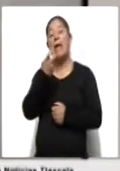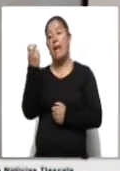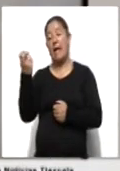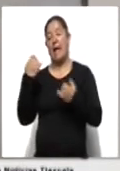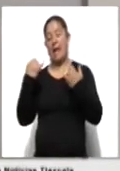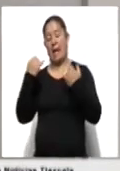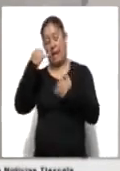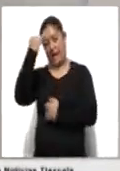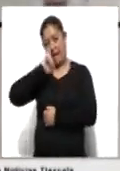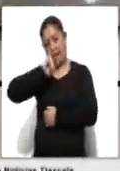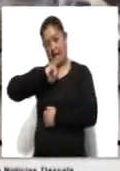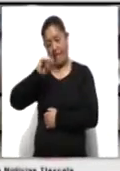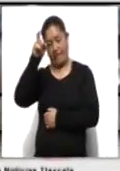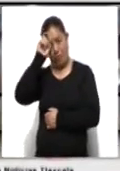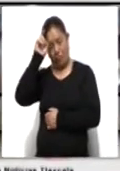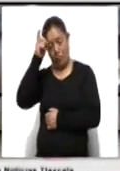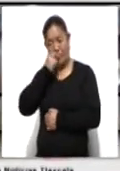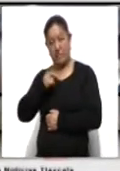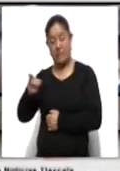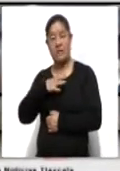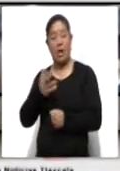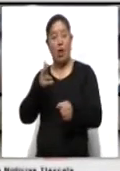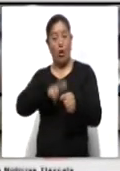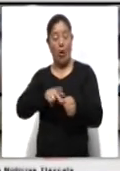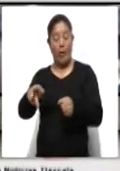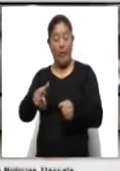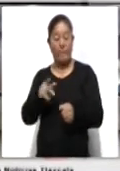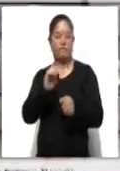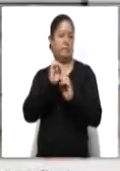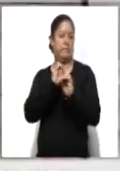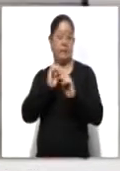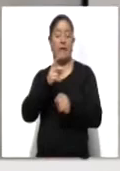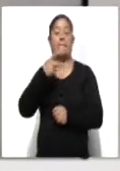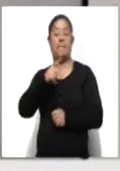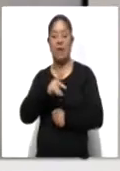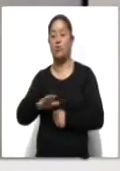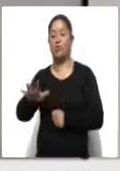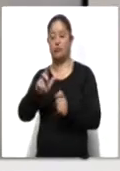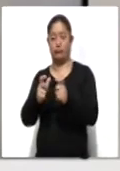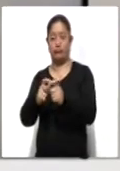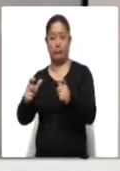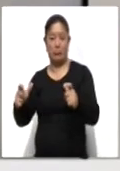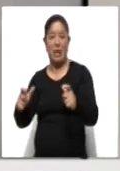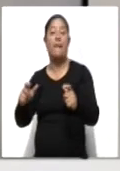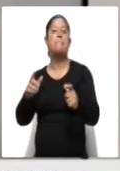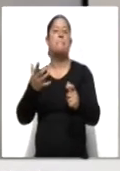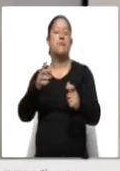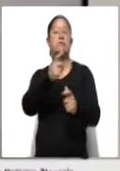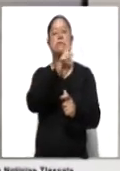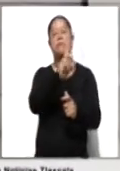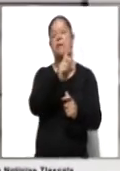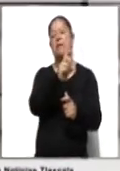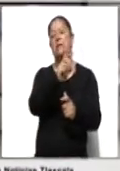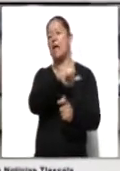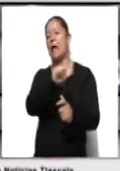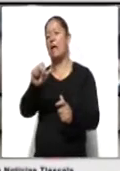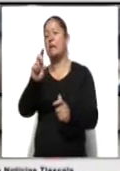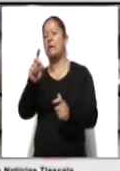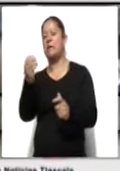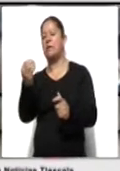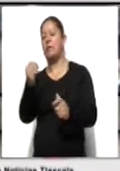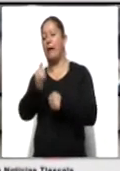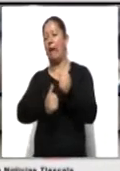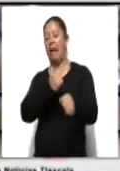López-Gatell, señaló que no hay una saturación hospitalaria, pero los sectores afectados se ubican entre los 30 y 39 años, mientras que los